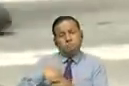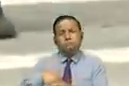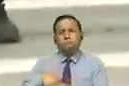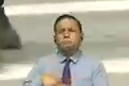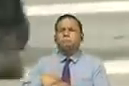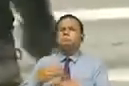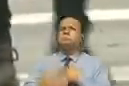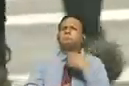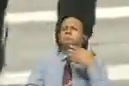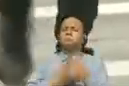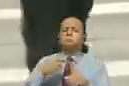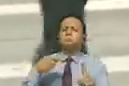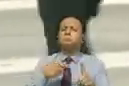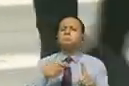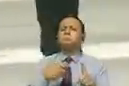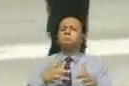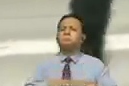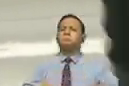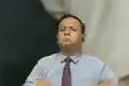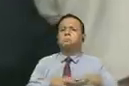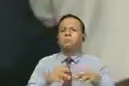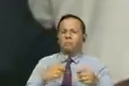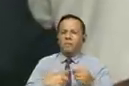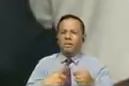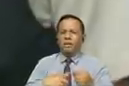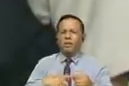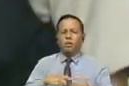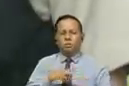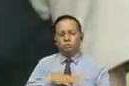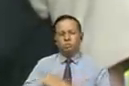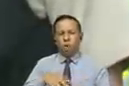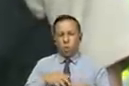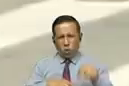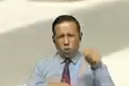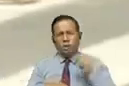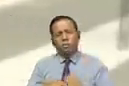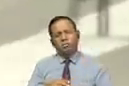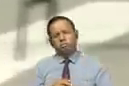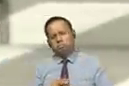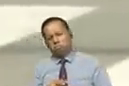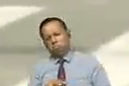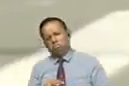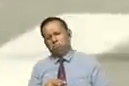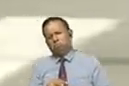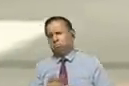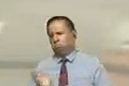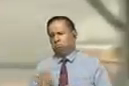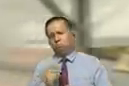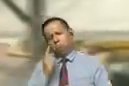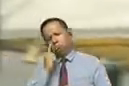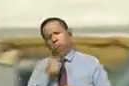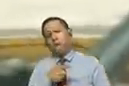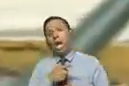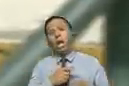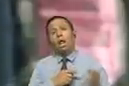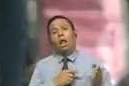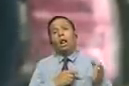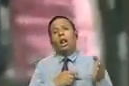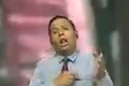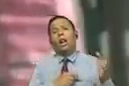el sospechoso circulaba por el sector de Quitumbe, los agentes policiales lo interceptaron. Estaba caminando hasta una institución